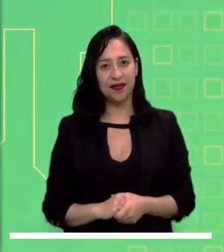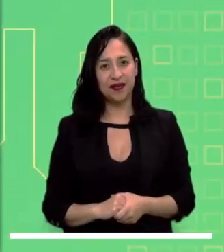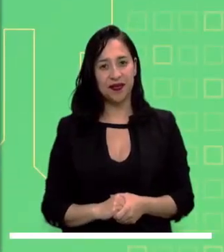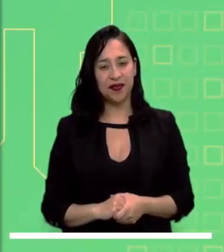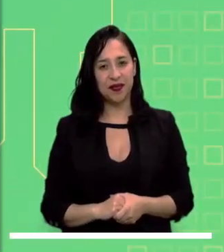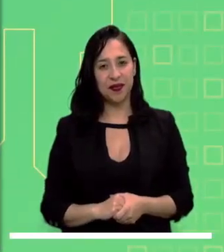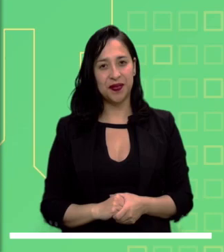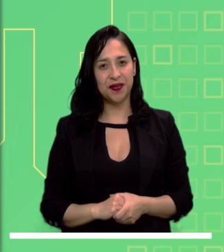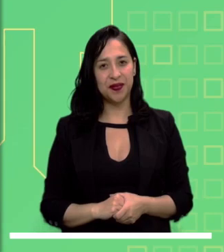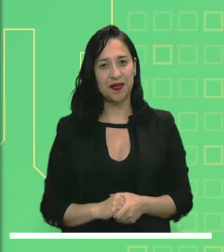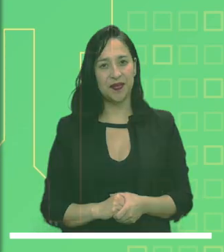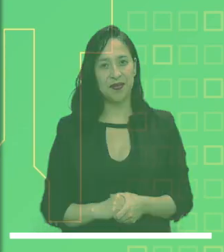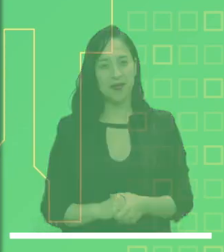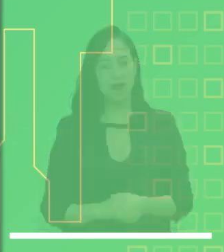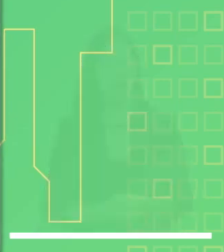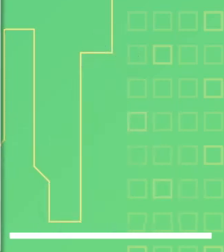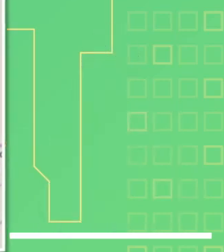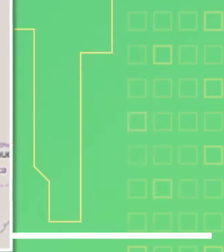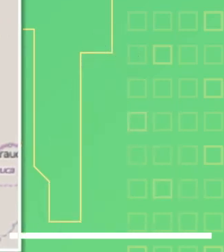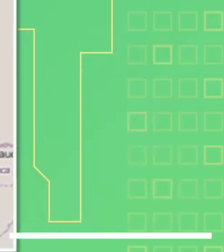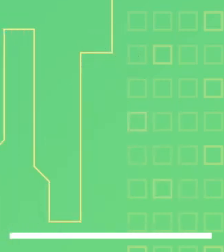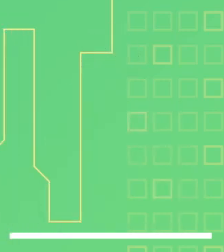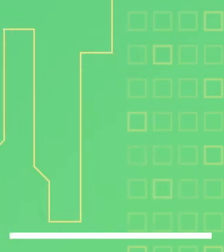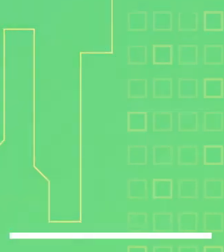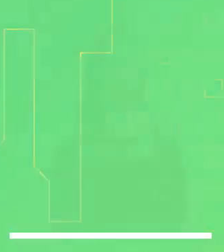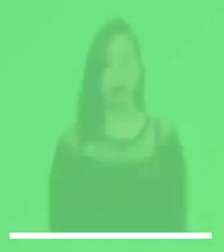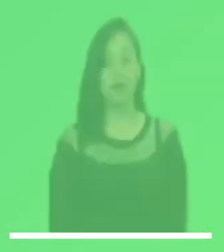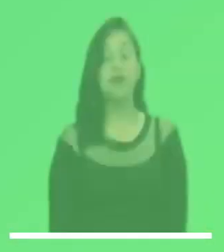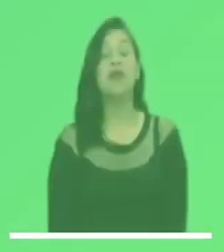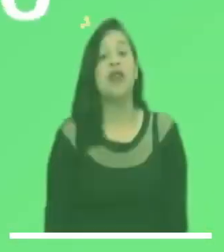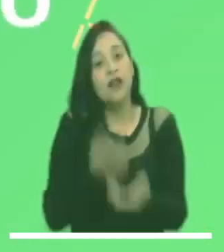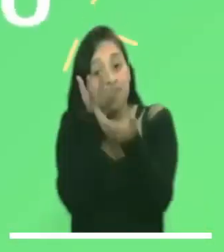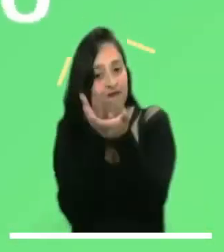por viento y oleaje en el mar Caribe Central.